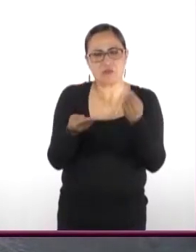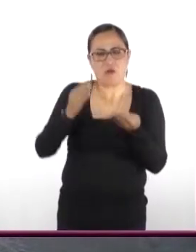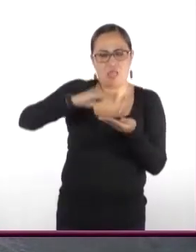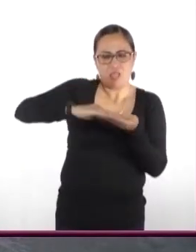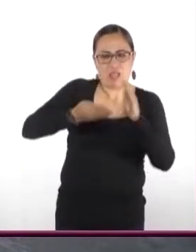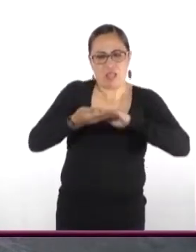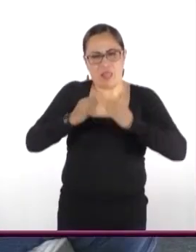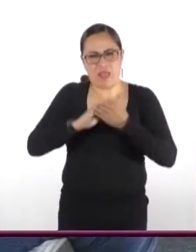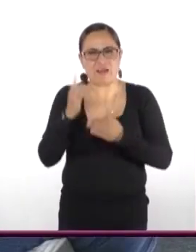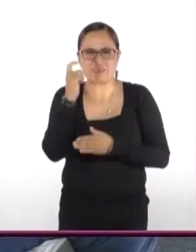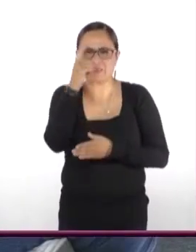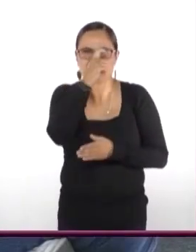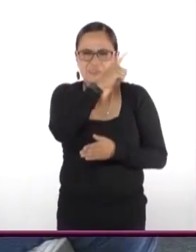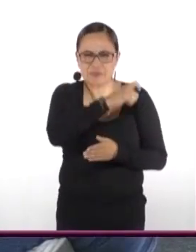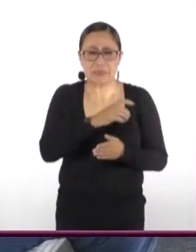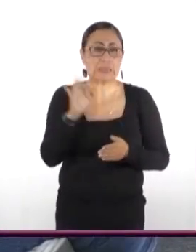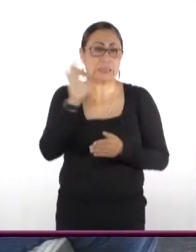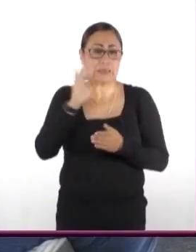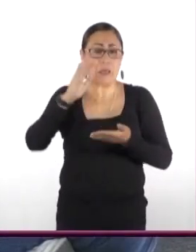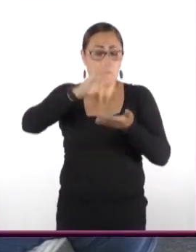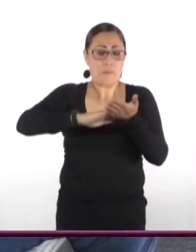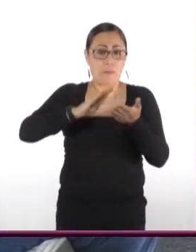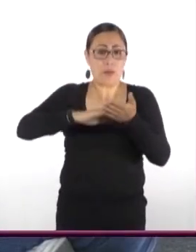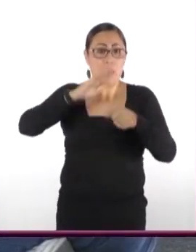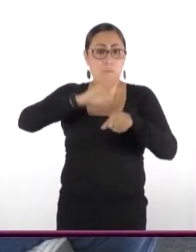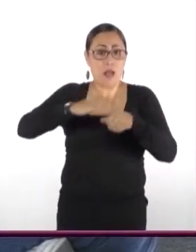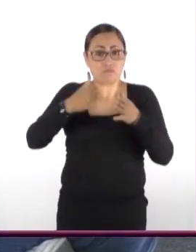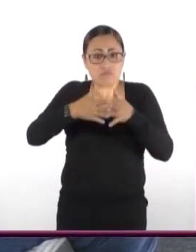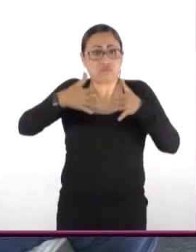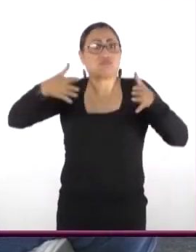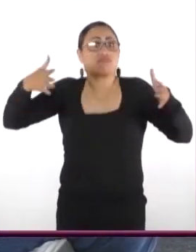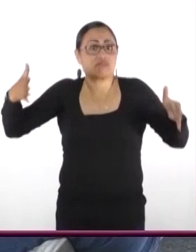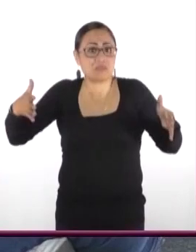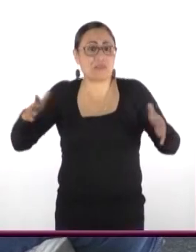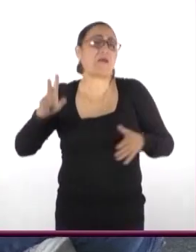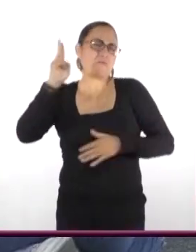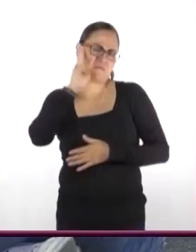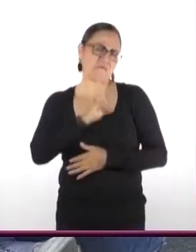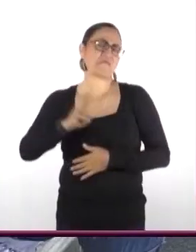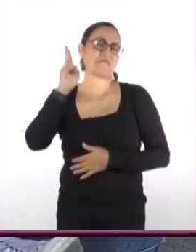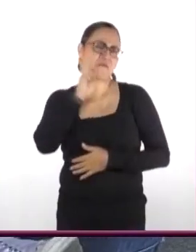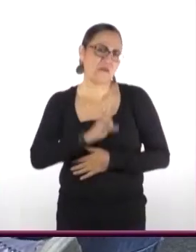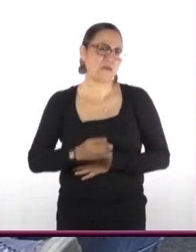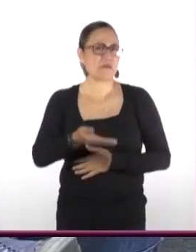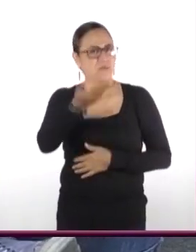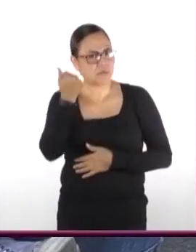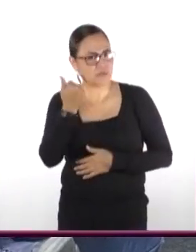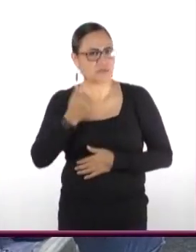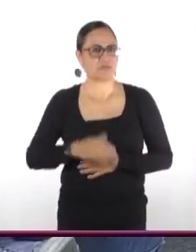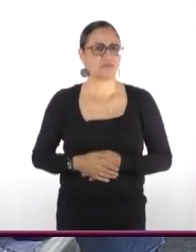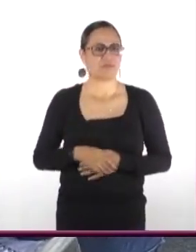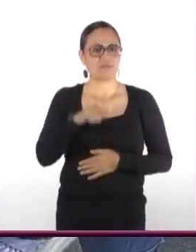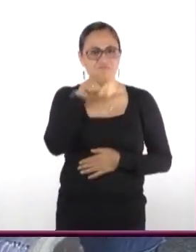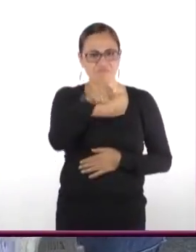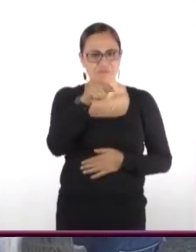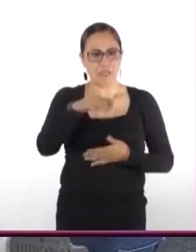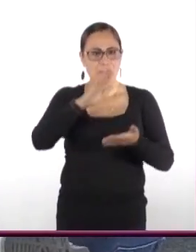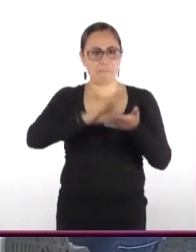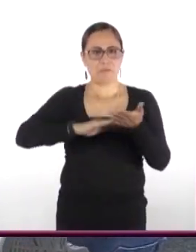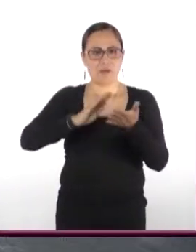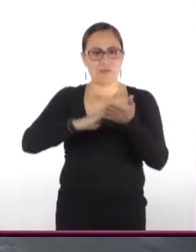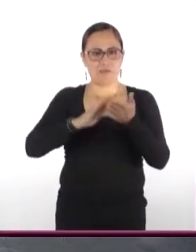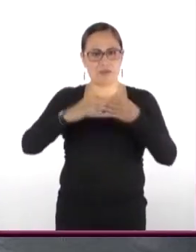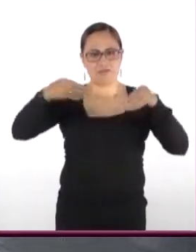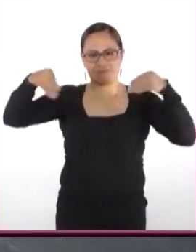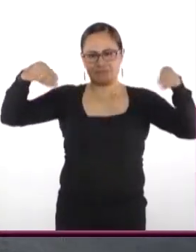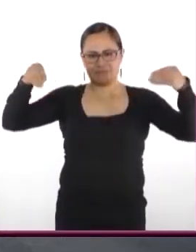complicado manipularlo. ¿Intentamos con algo más grande? Confirmo, vamos a intentarlo. Con ese que está ahí. Este.